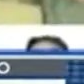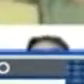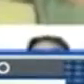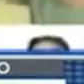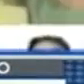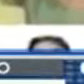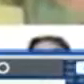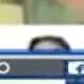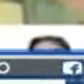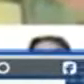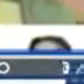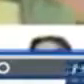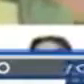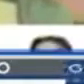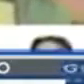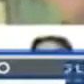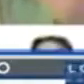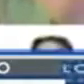cuando